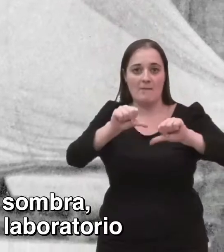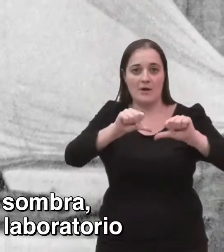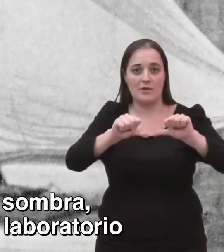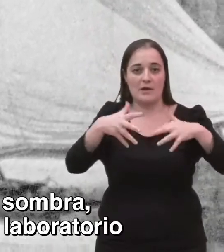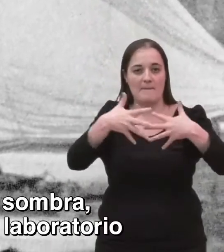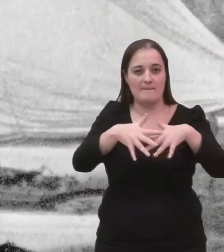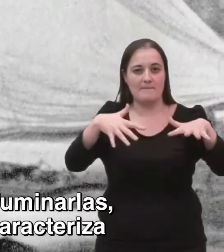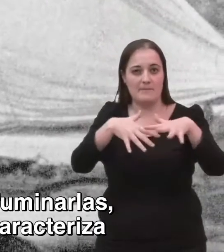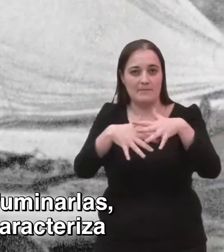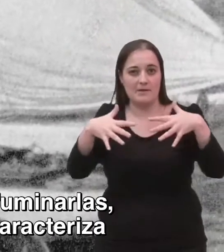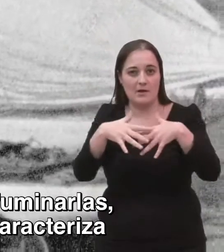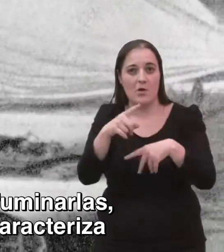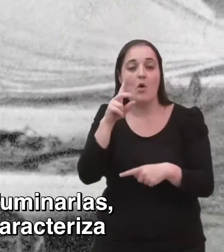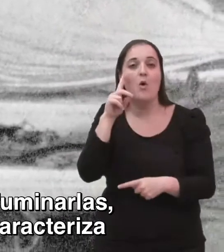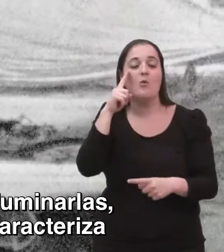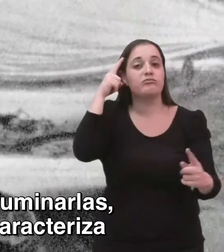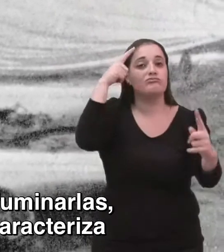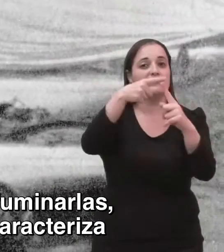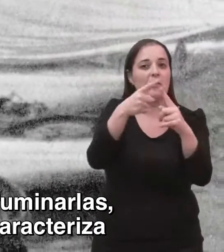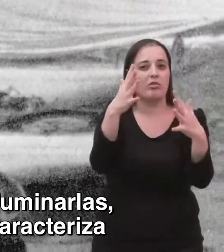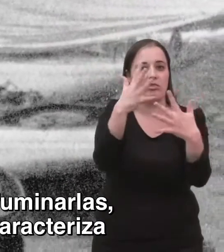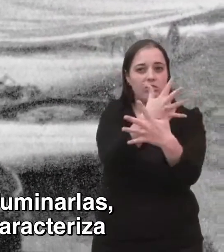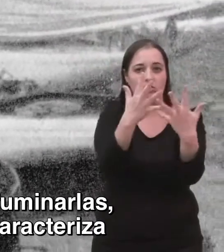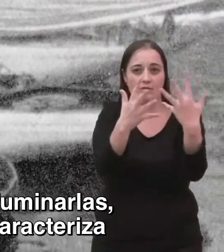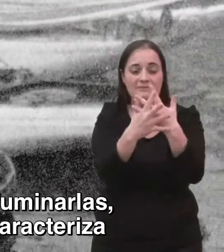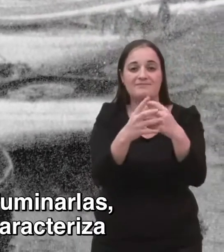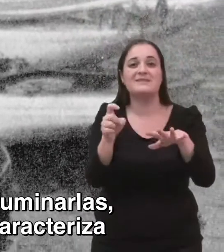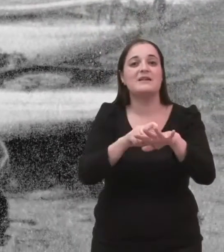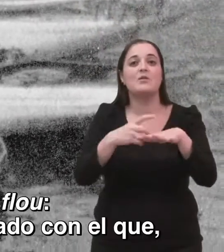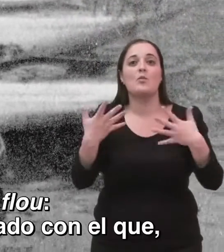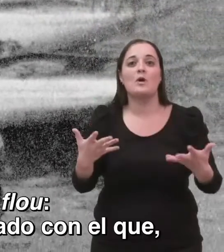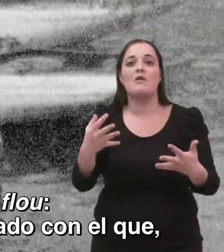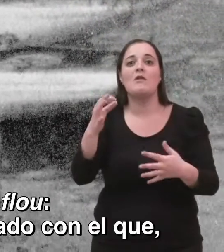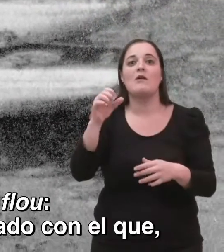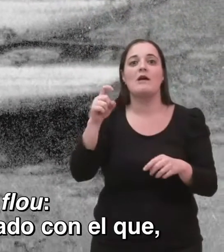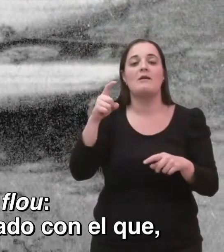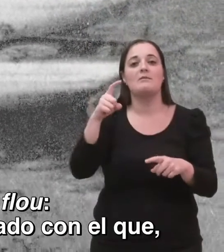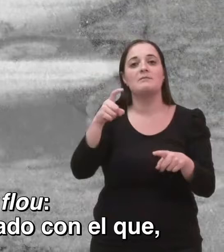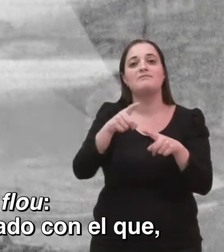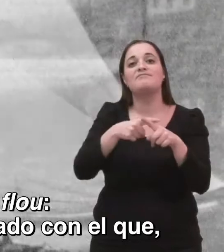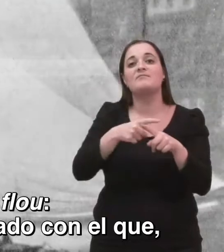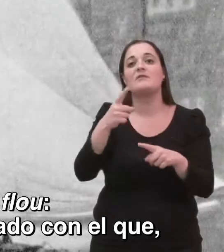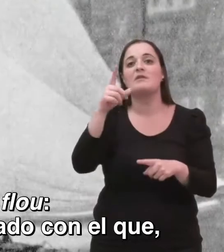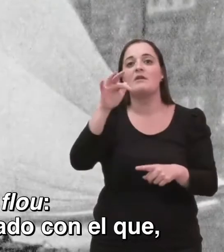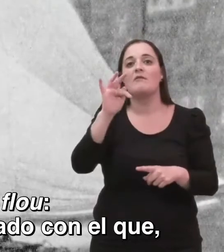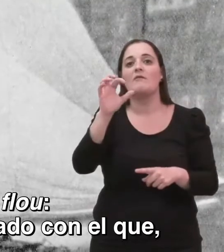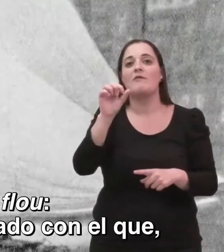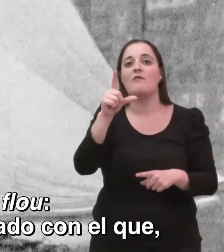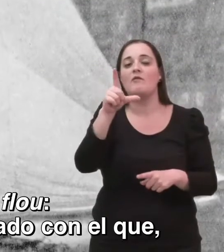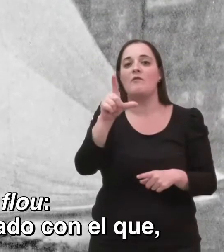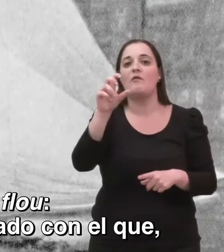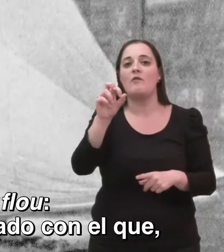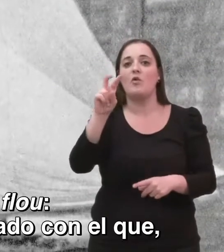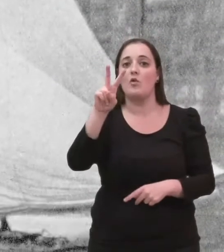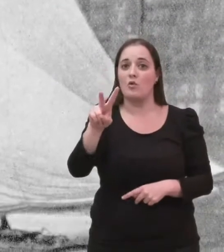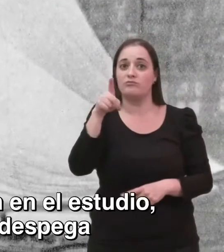en el laboratorio las tomas para difuminarlas, pero si algo les caracteriza es el efecto flu, el desenfoque